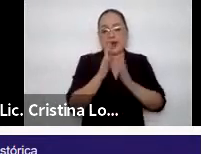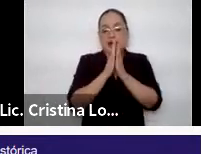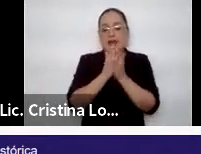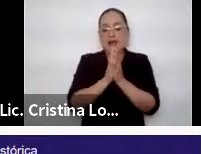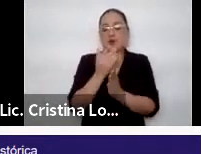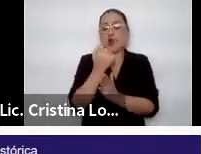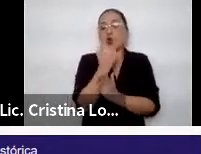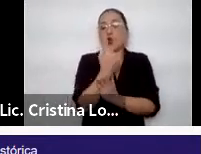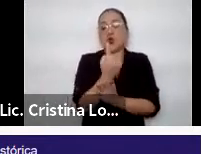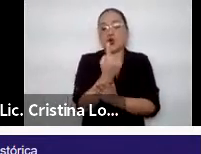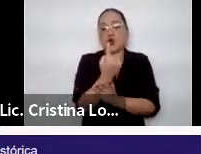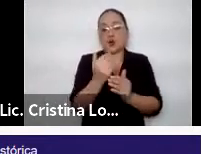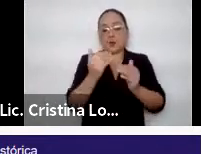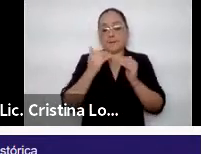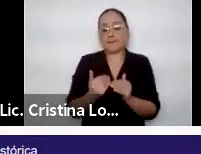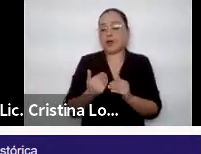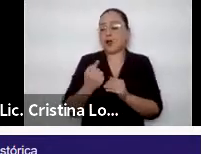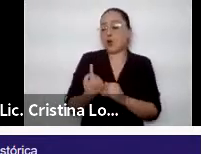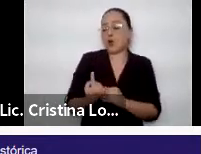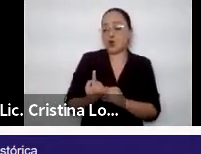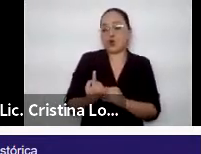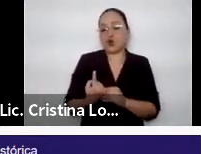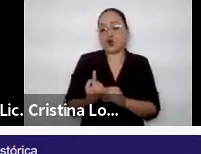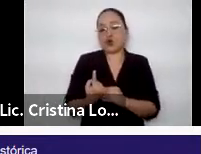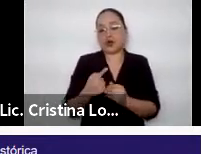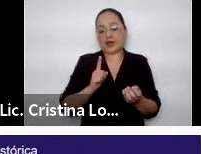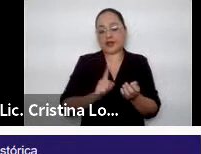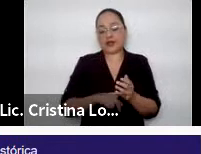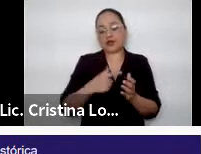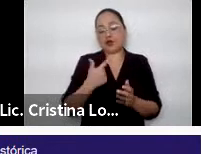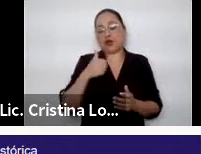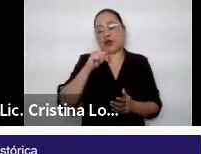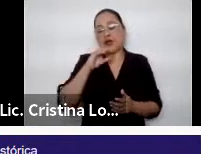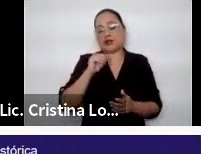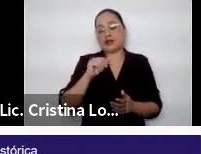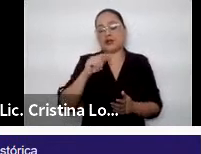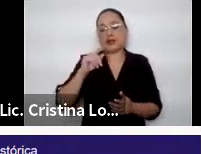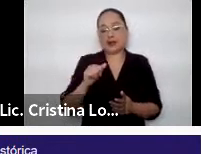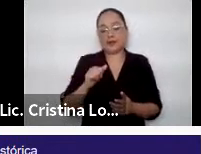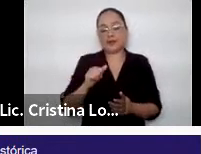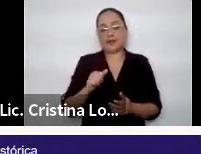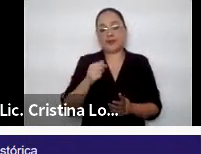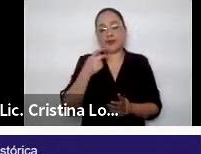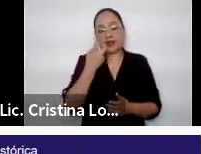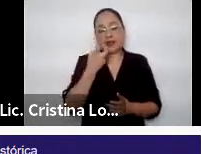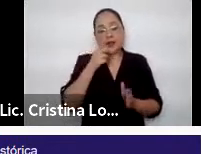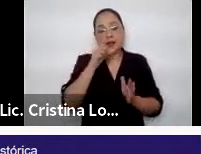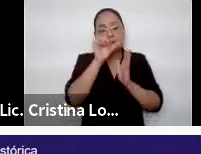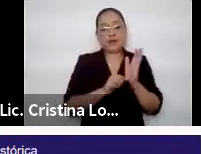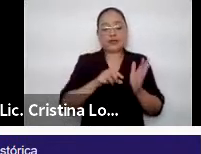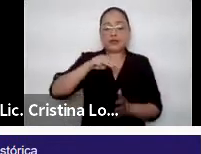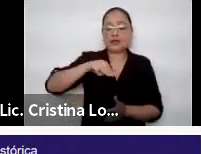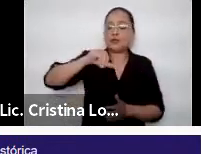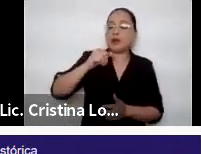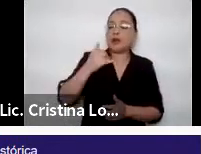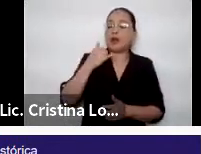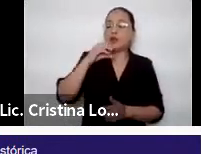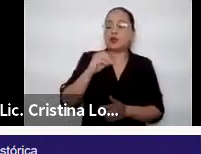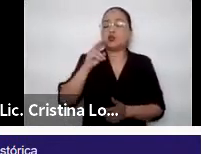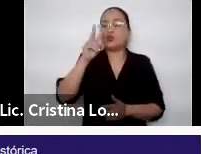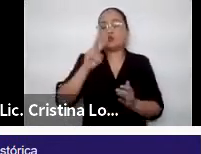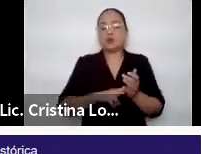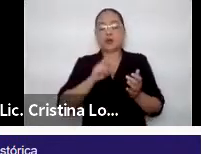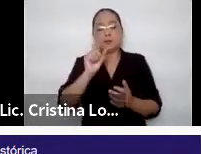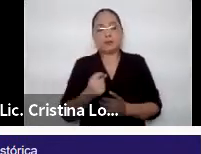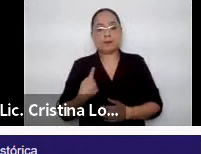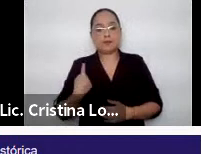1, tomo 1 de la Gaceta, ¿correcto? Mayo de 2021. También es